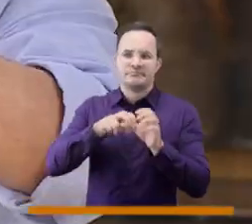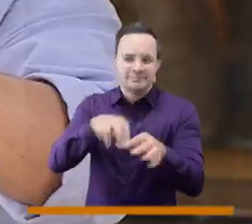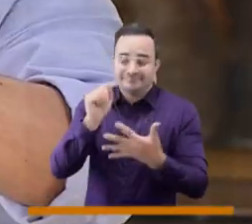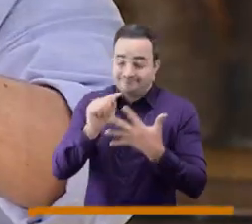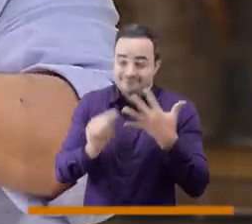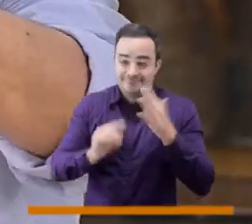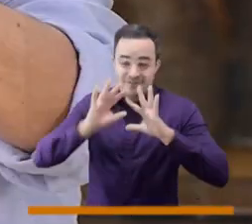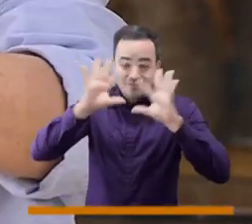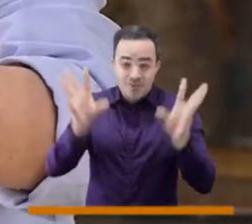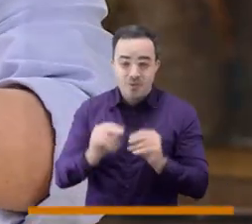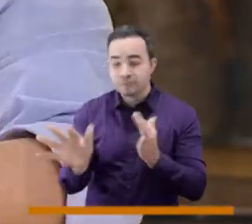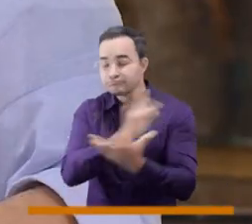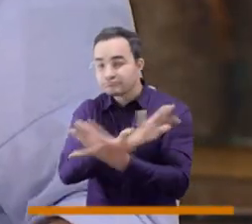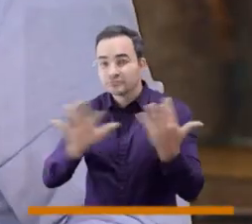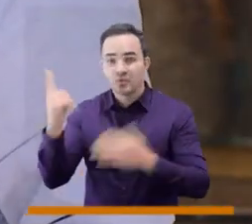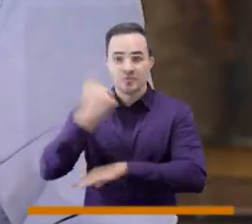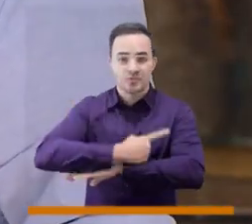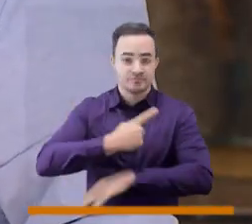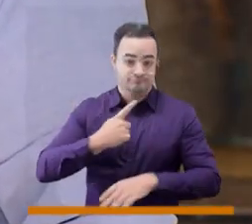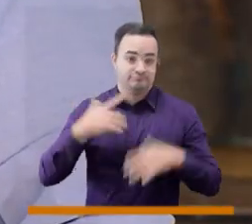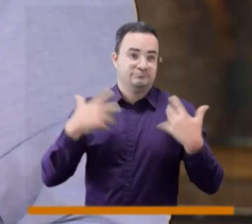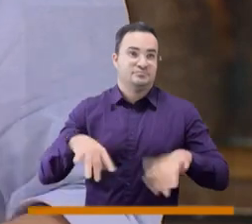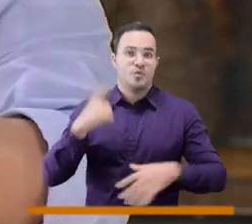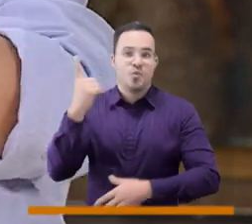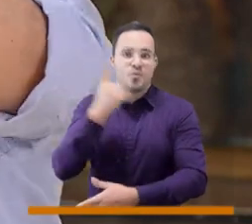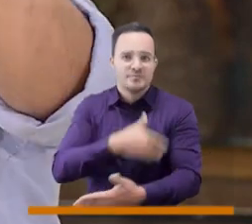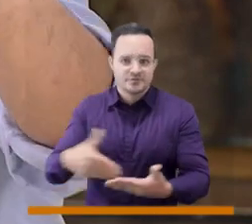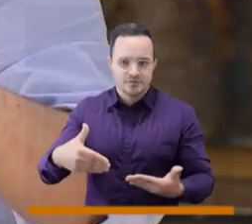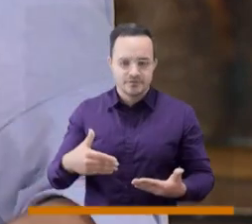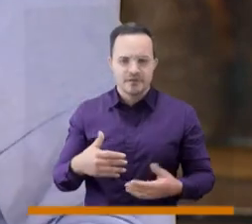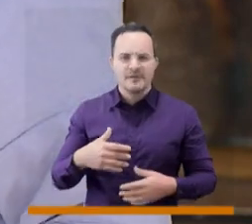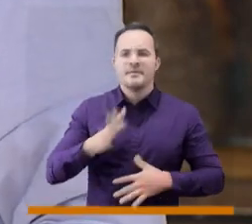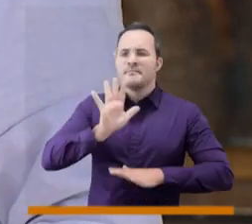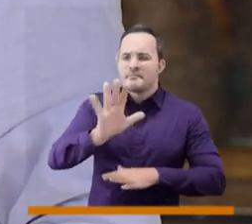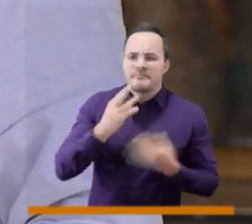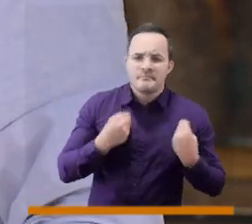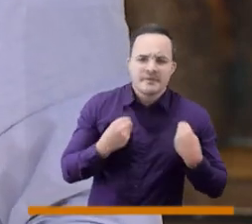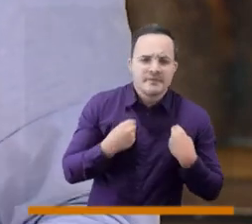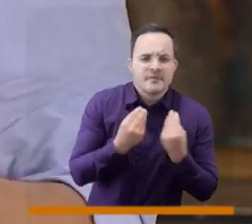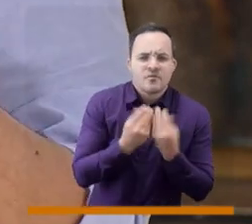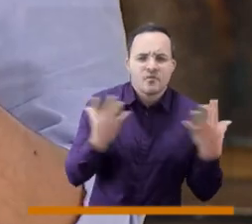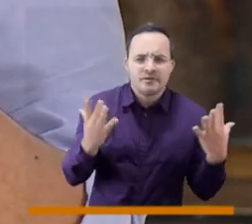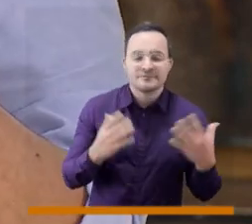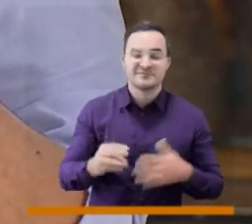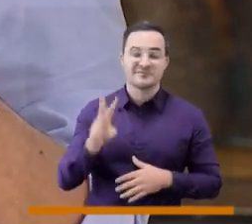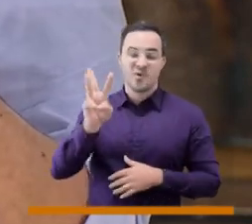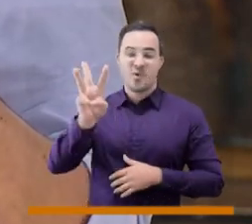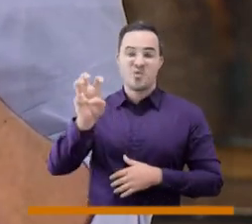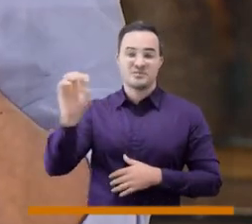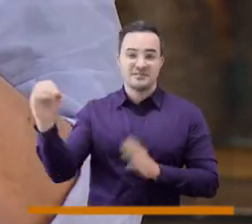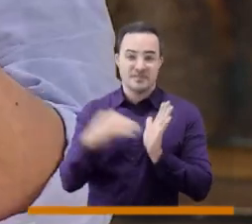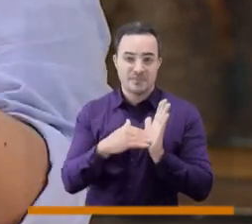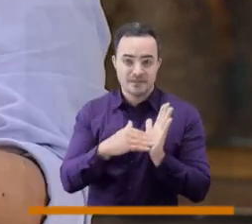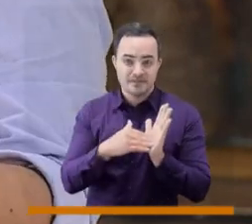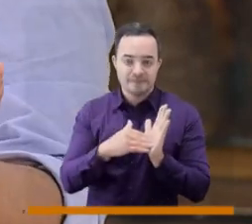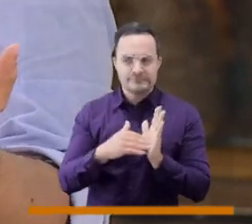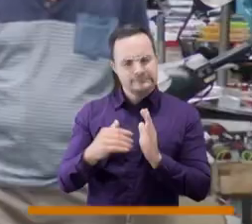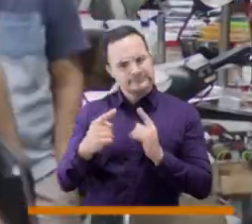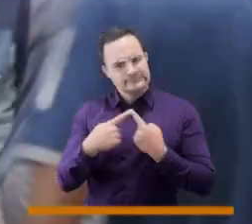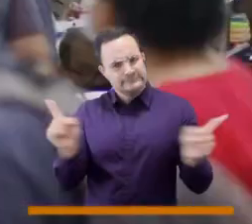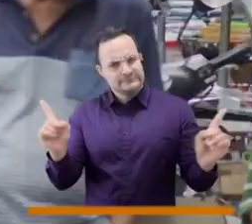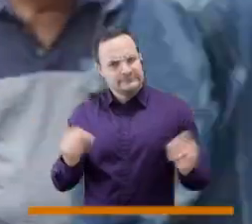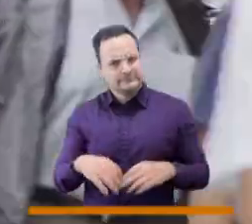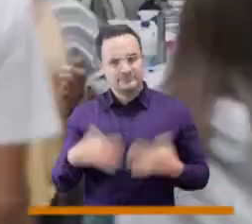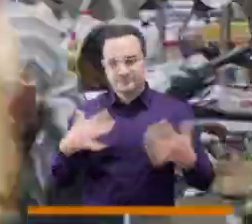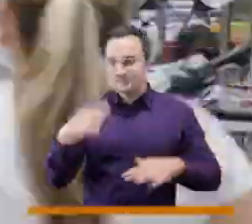que lo habitan, digamos que viven como tal en el centro, pues son aproximadamente 80.000. Entonces digamos que es un territorio que es de todos, porque